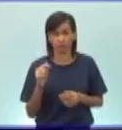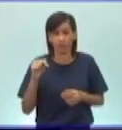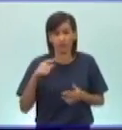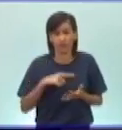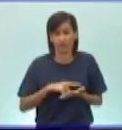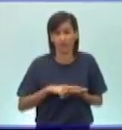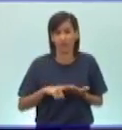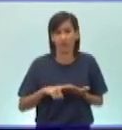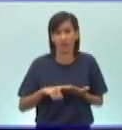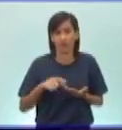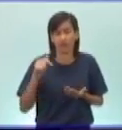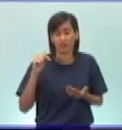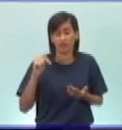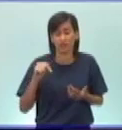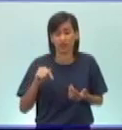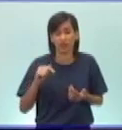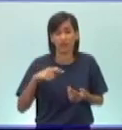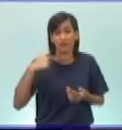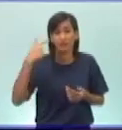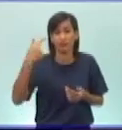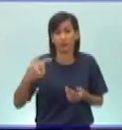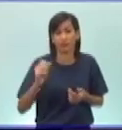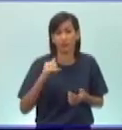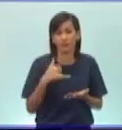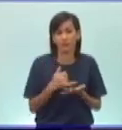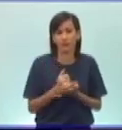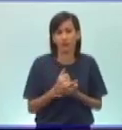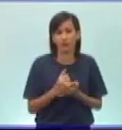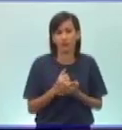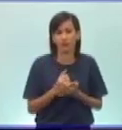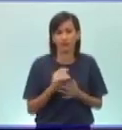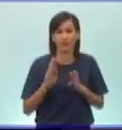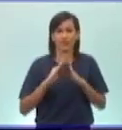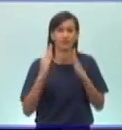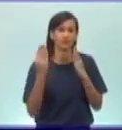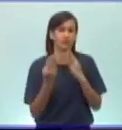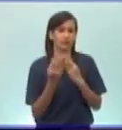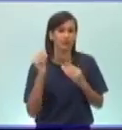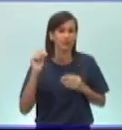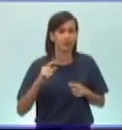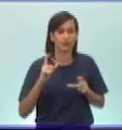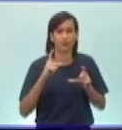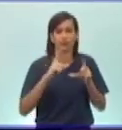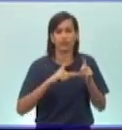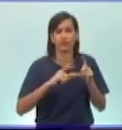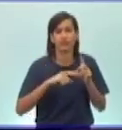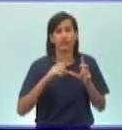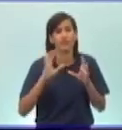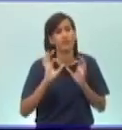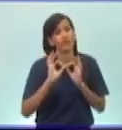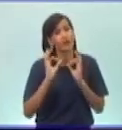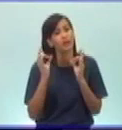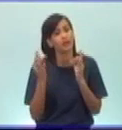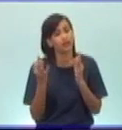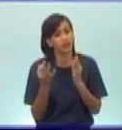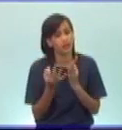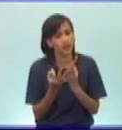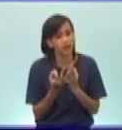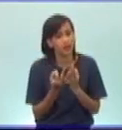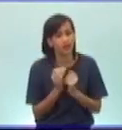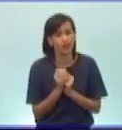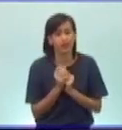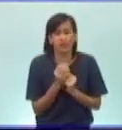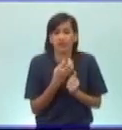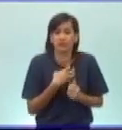trabajar desde hoy miércoles hasta el próximo miércoles todos estos contenidos. Los familiares, las personas que tengan